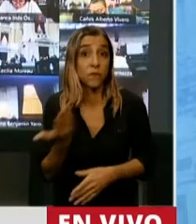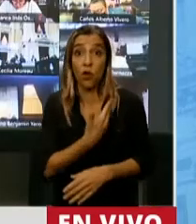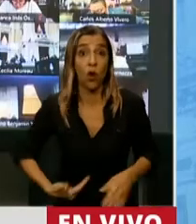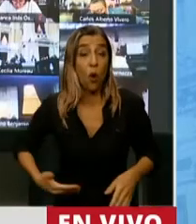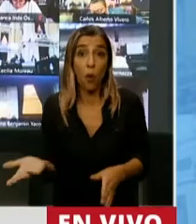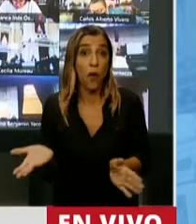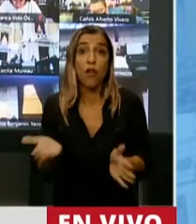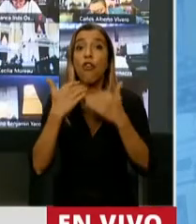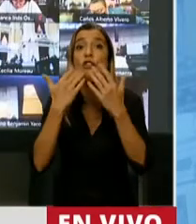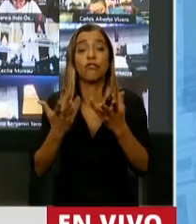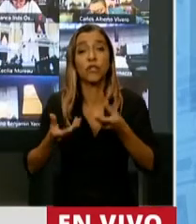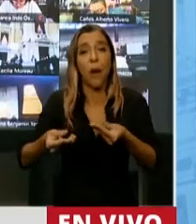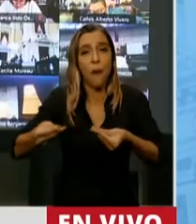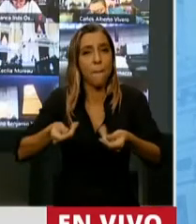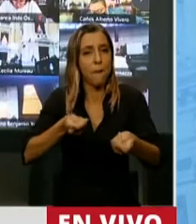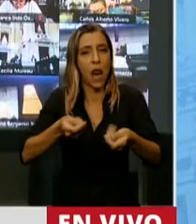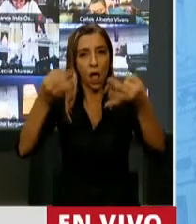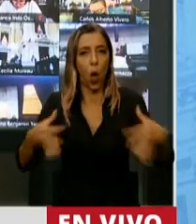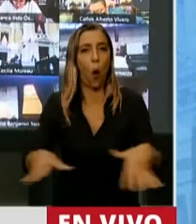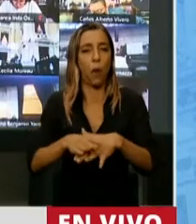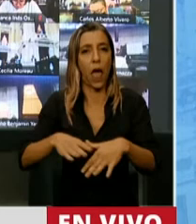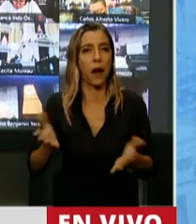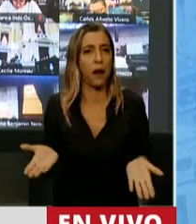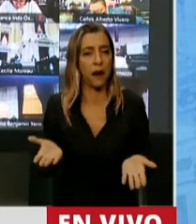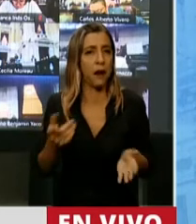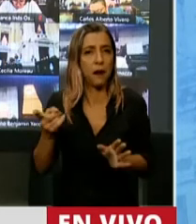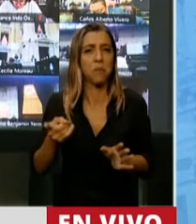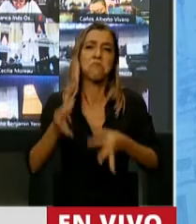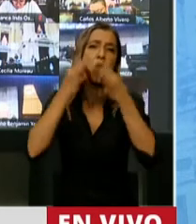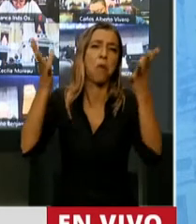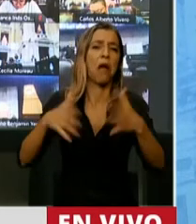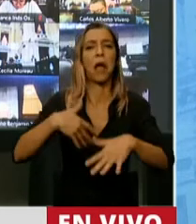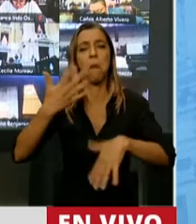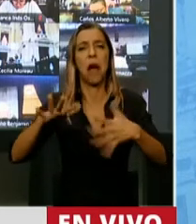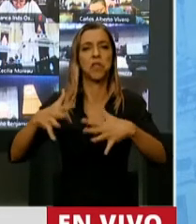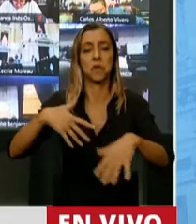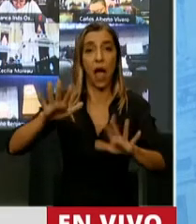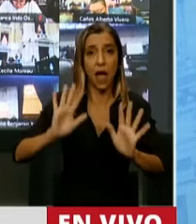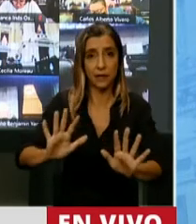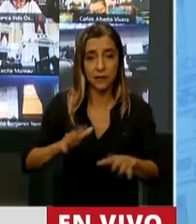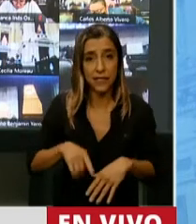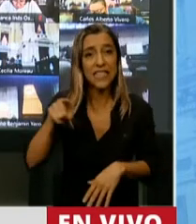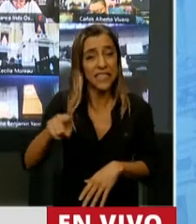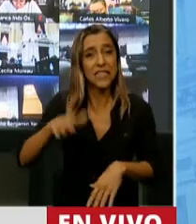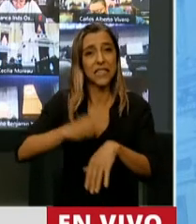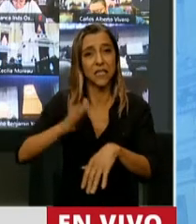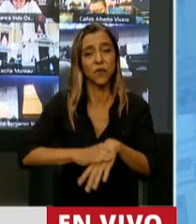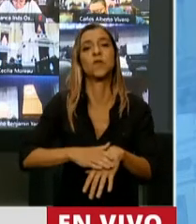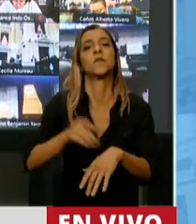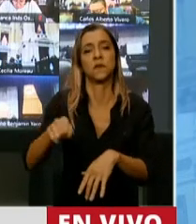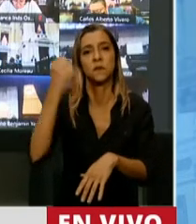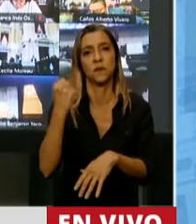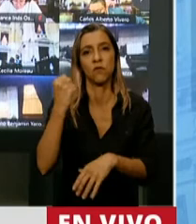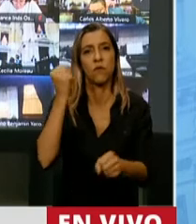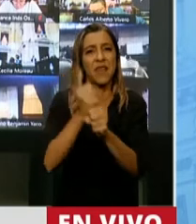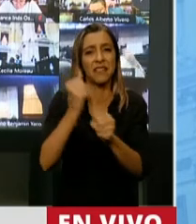sin discrecionalidad. Son responsables de la destrucción de la economía y del trabajo, además